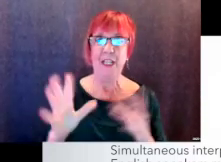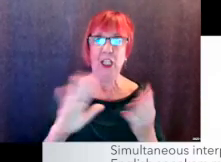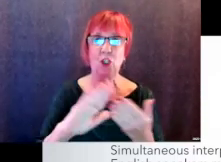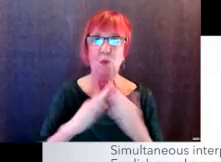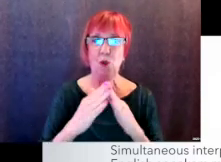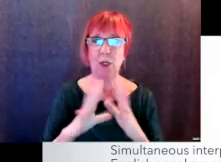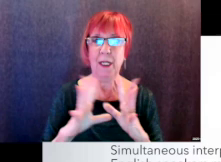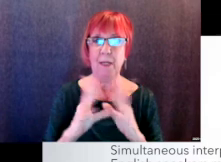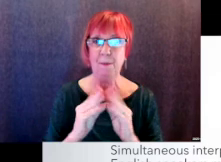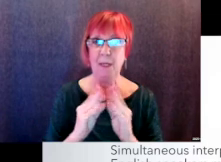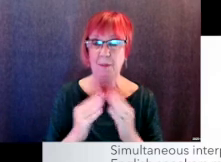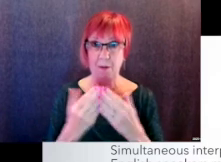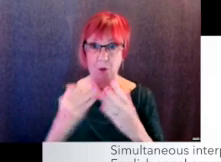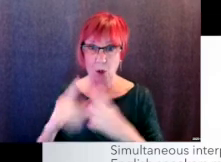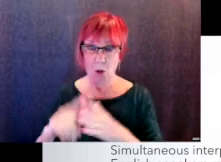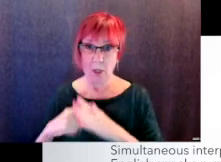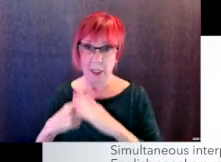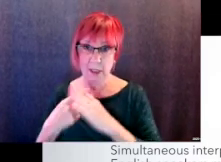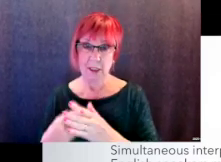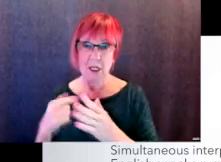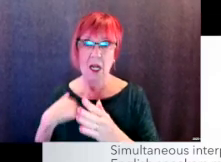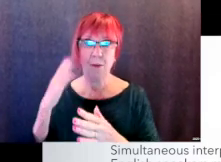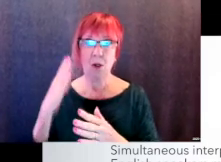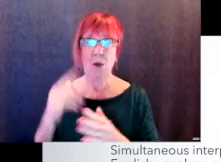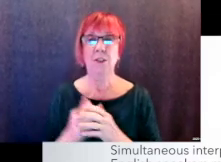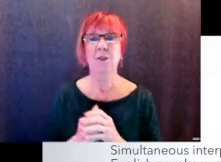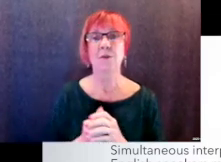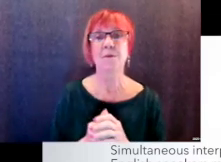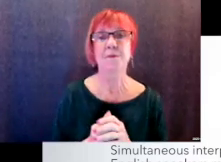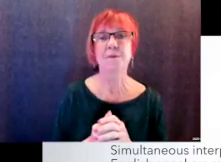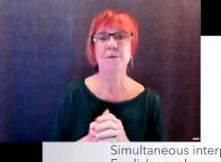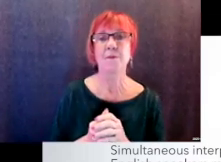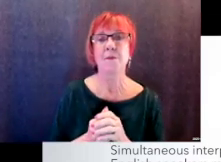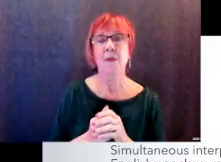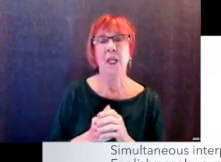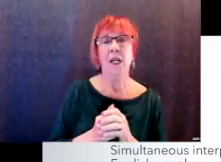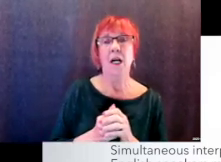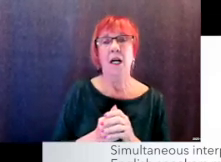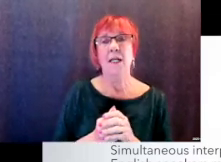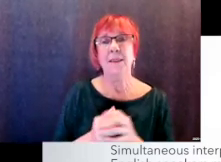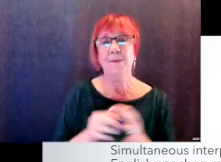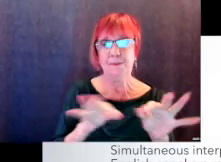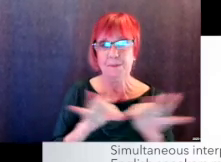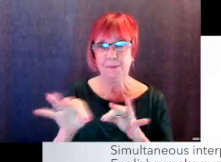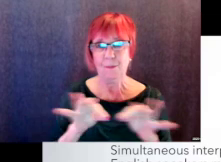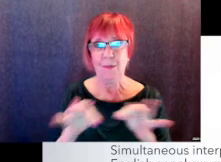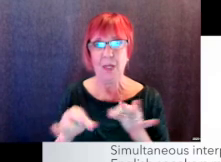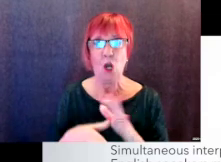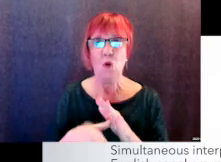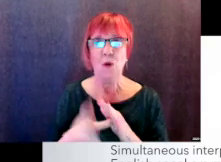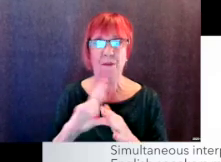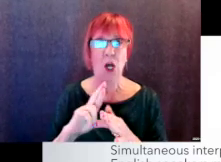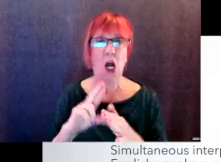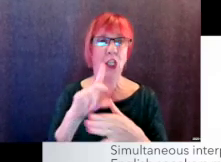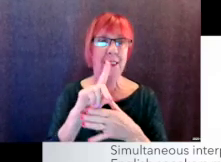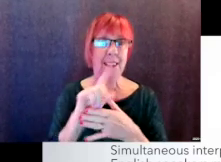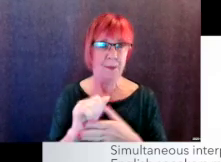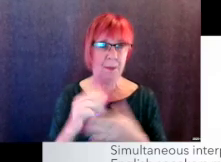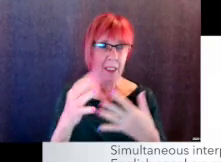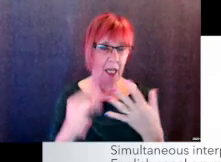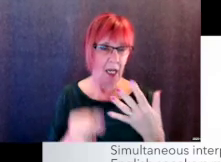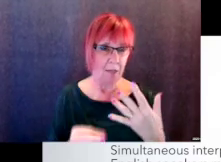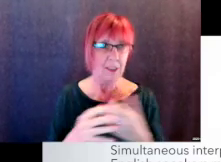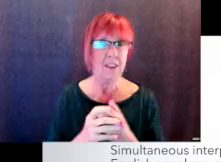dice Done o finalizado para poder activar la acción. Gracias.